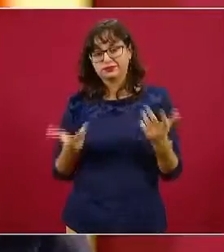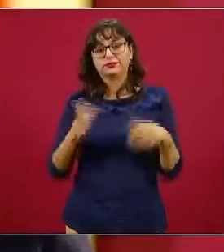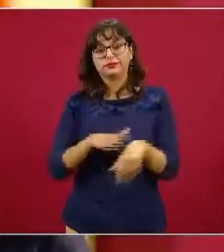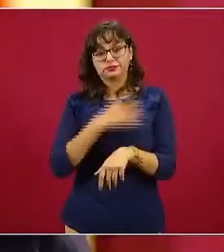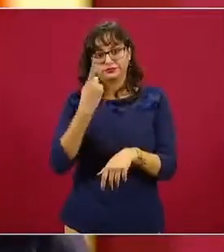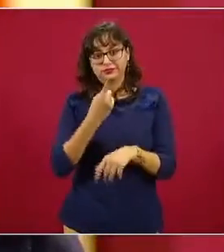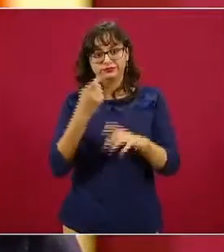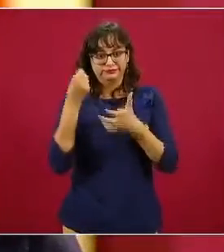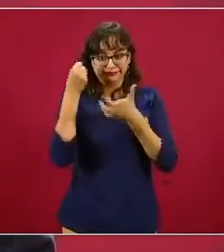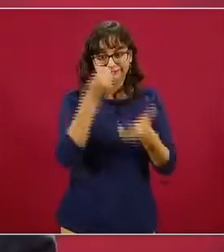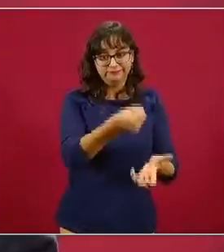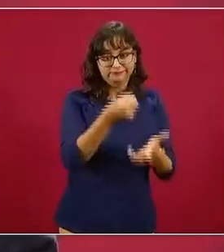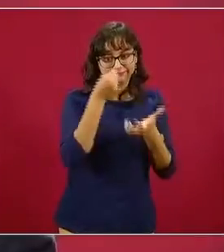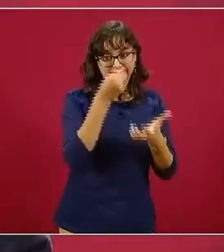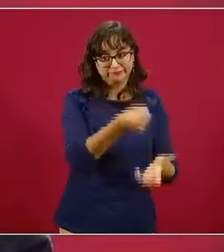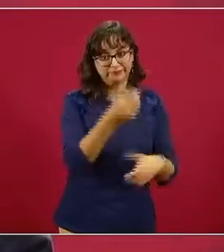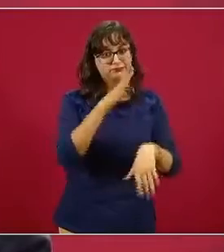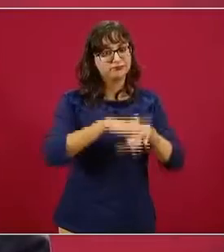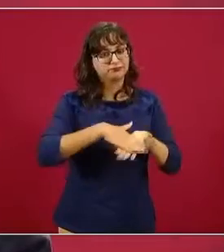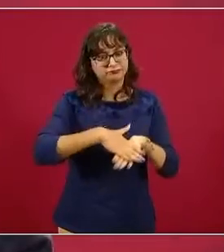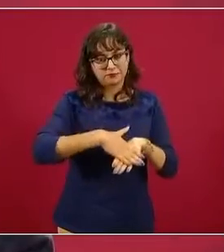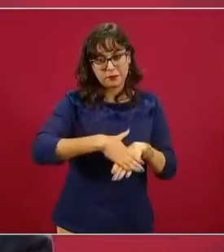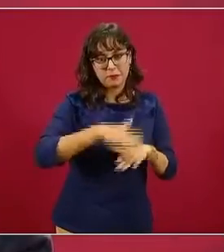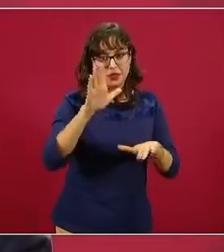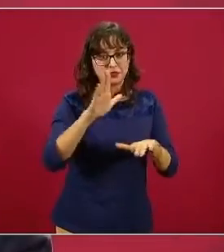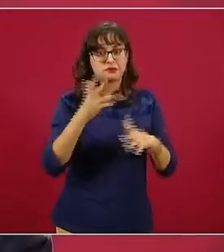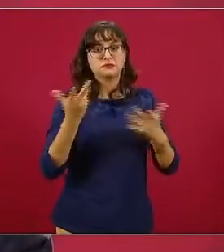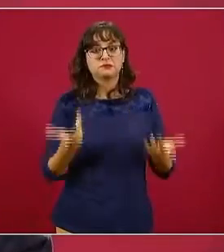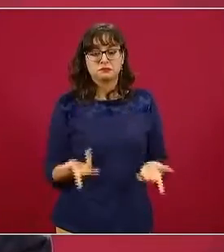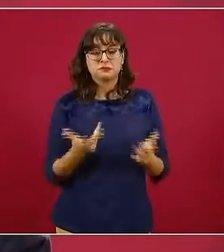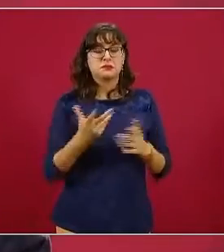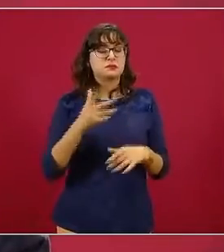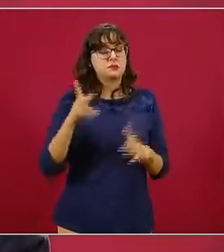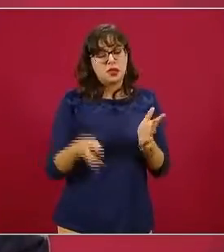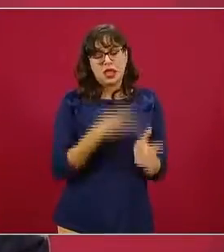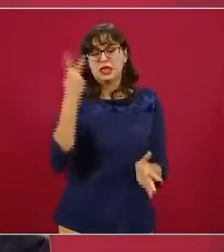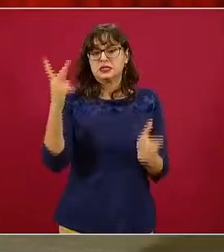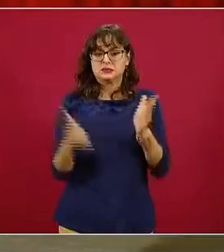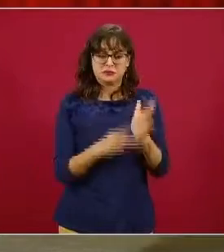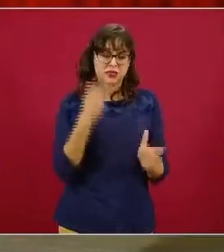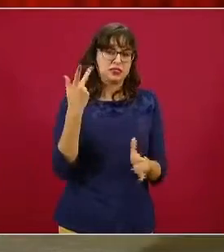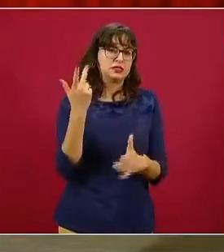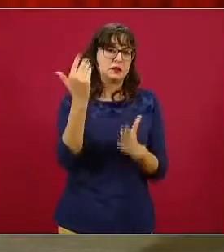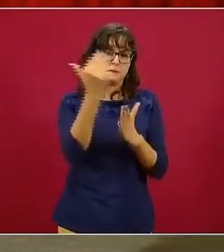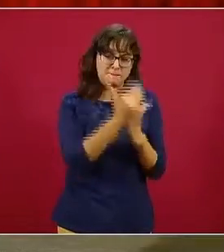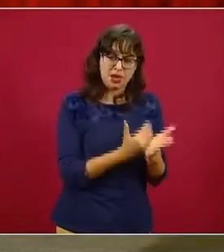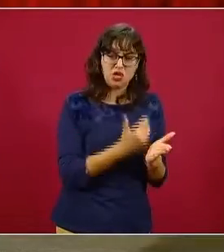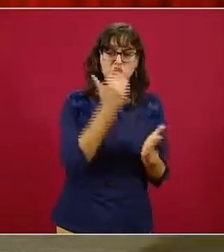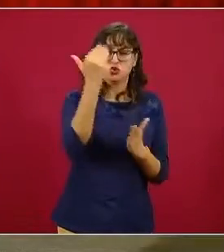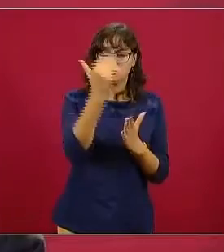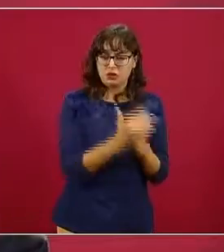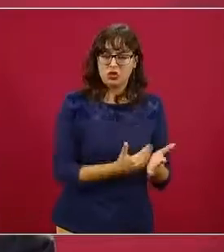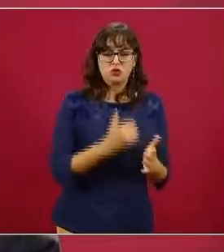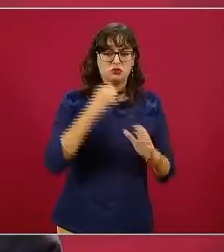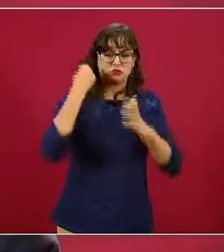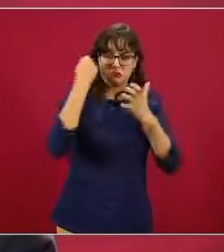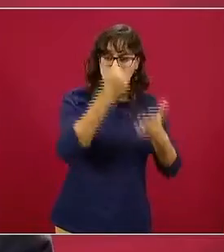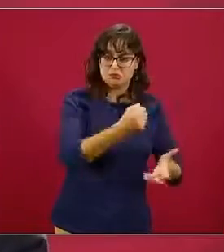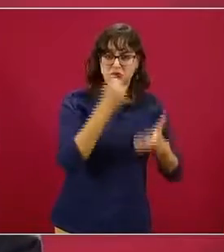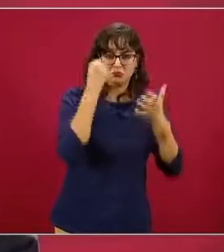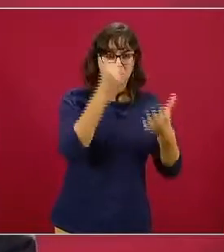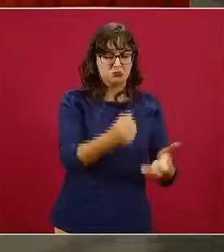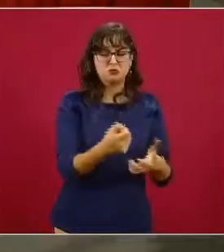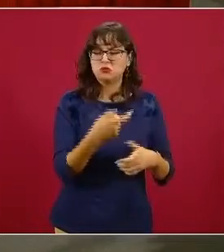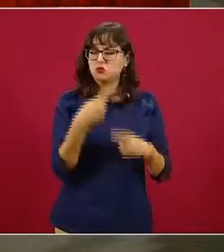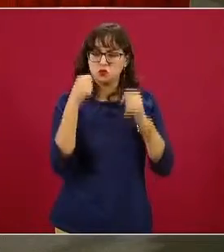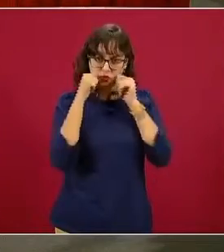se ha invertido mucho más, a pesar de inmensos recortes presupuestales que hubo después de la década de los 80 y hasta hace